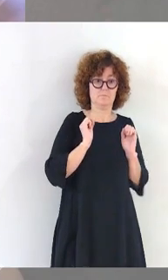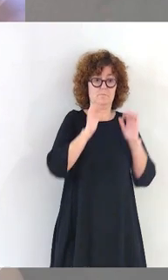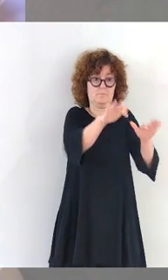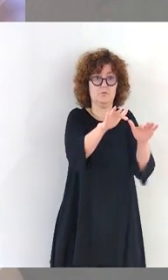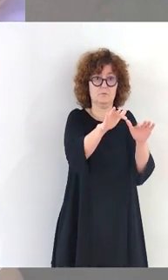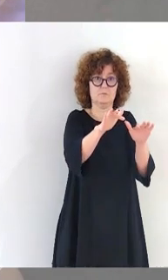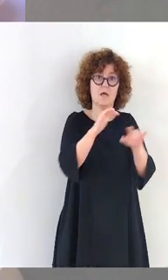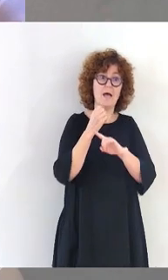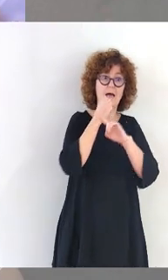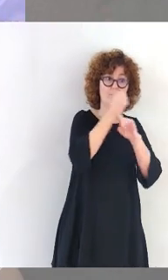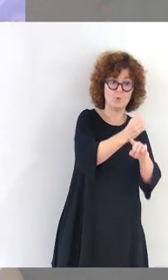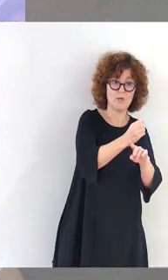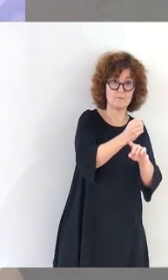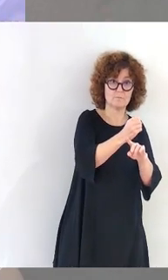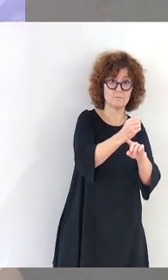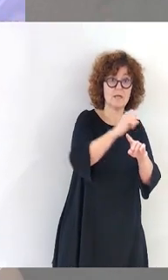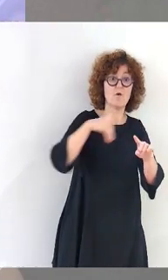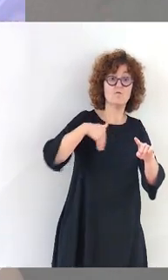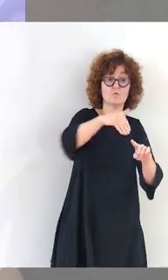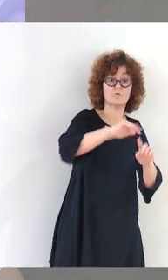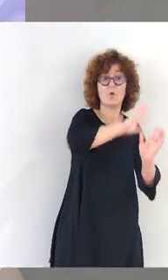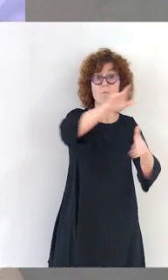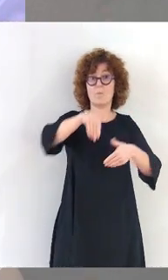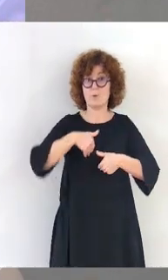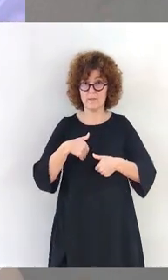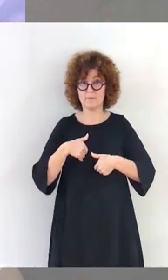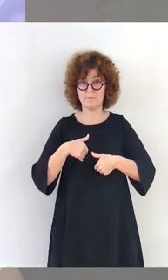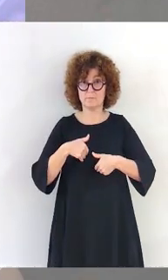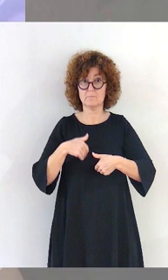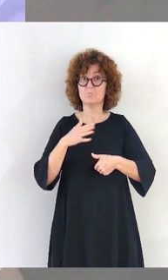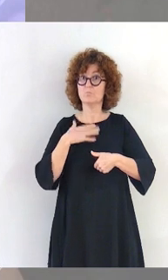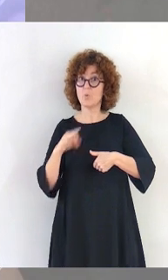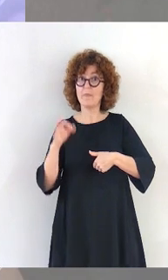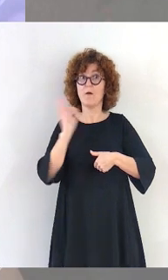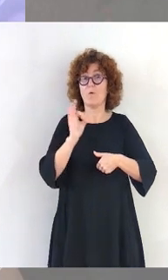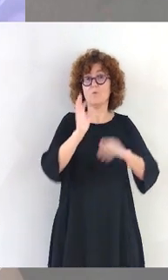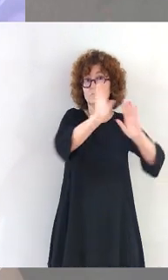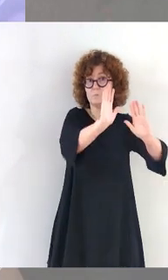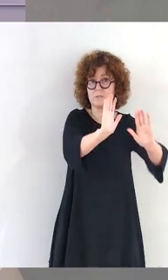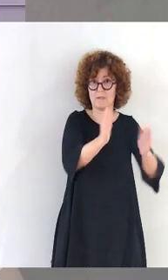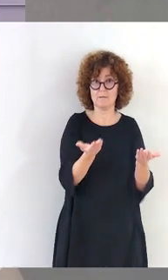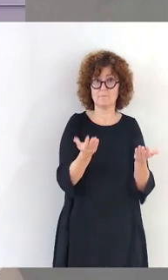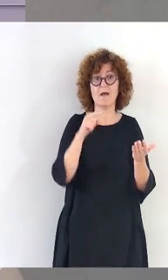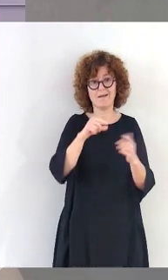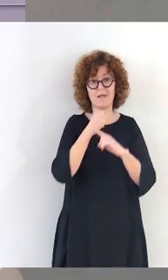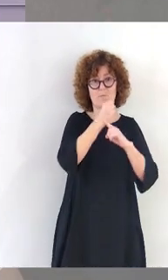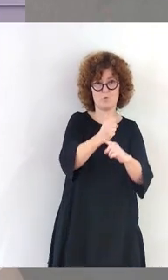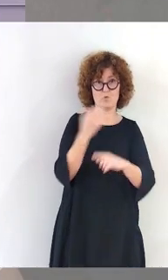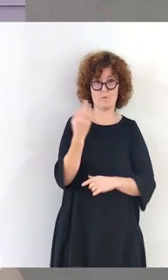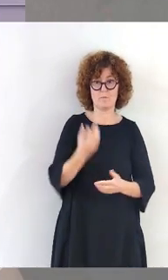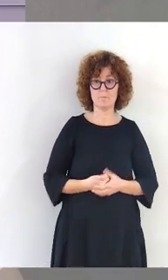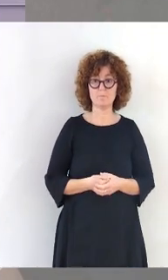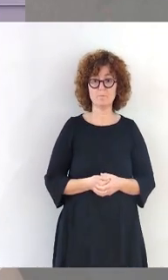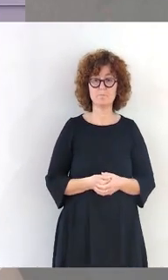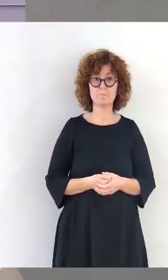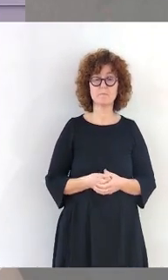volver o bien vuelven y el proceso de reconstrucción de sus vidas es evidentemente complicado el problema